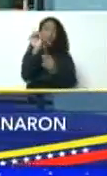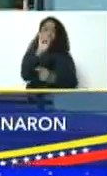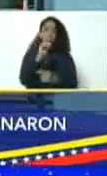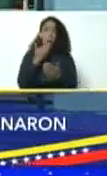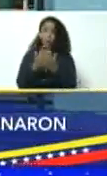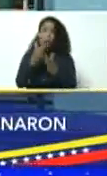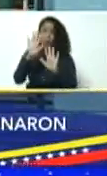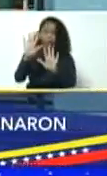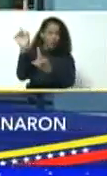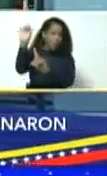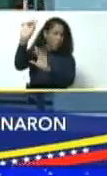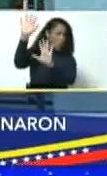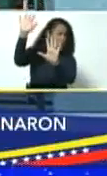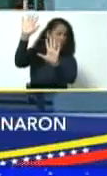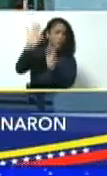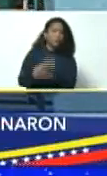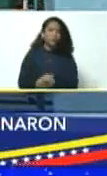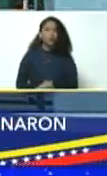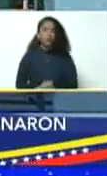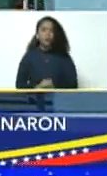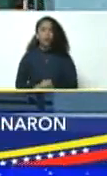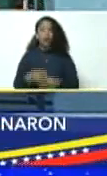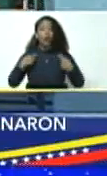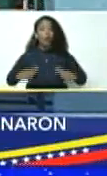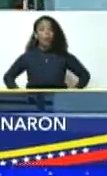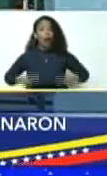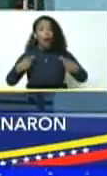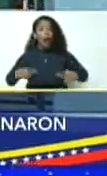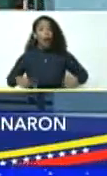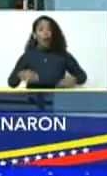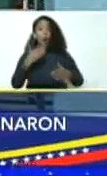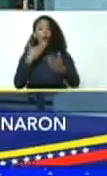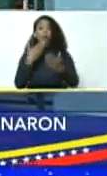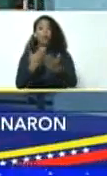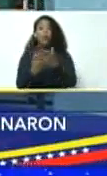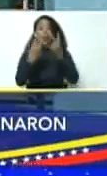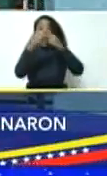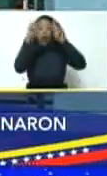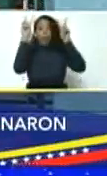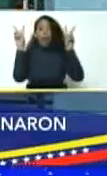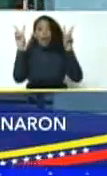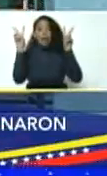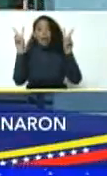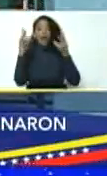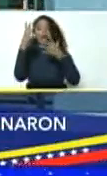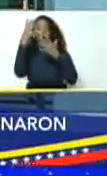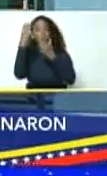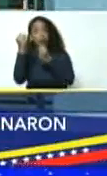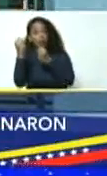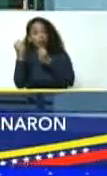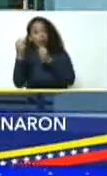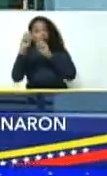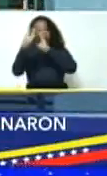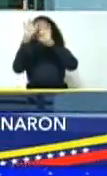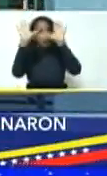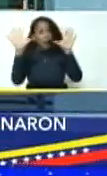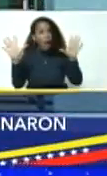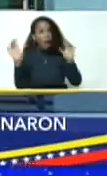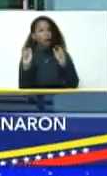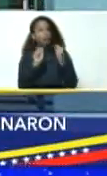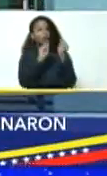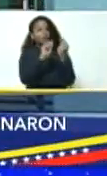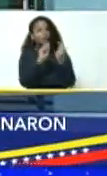permita. La humanidad clama por la paz, el entendimiento, el diálogo y la